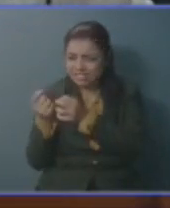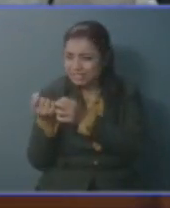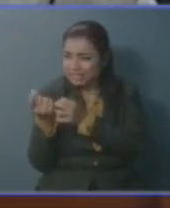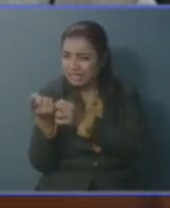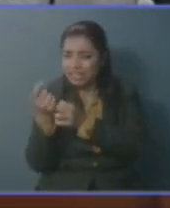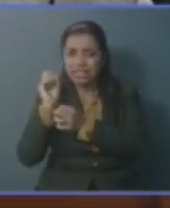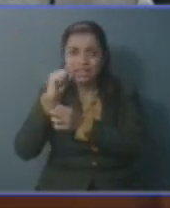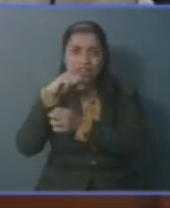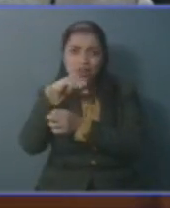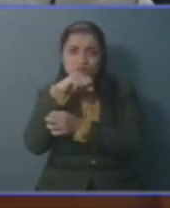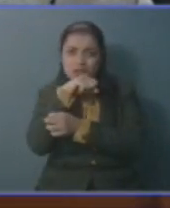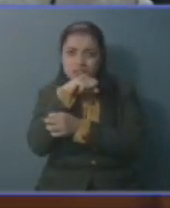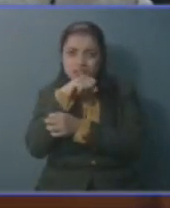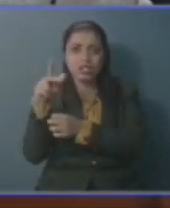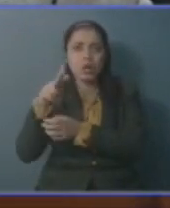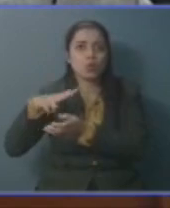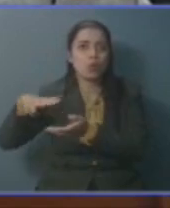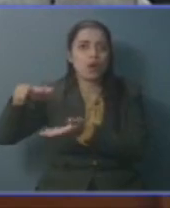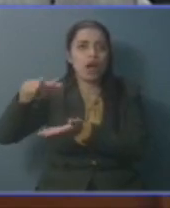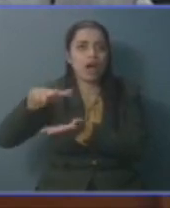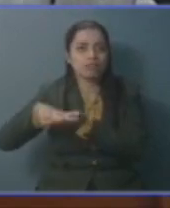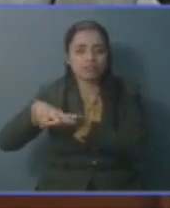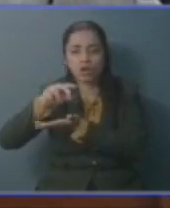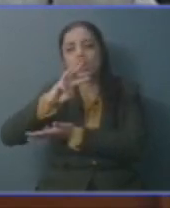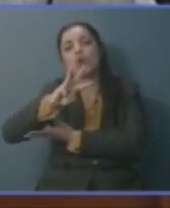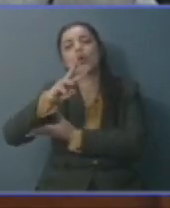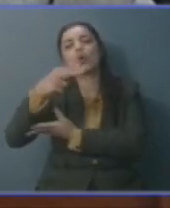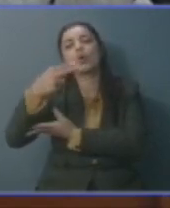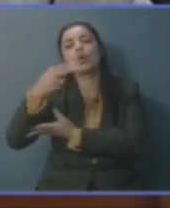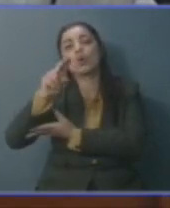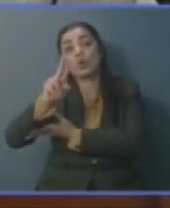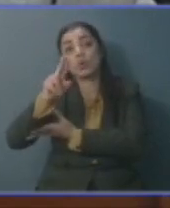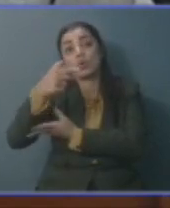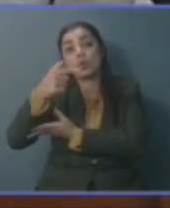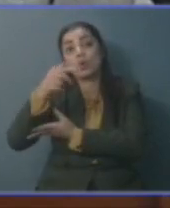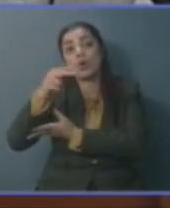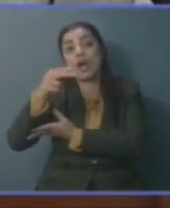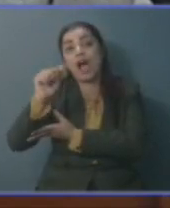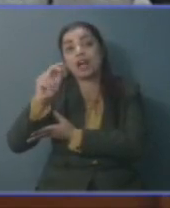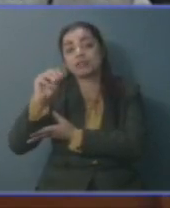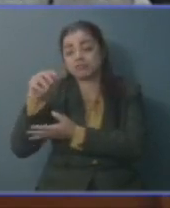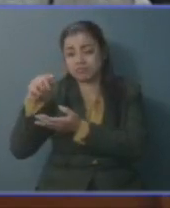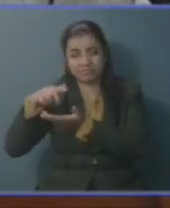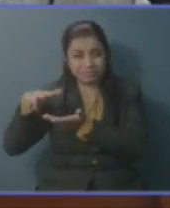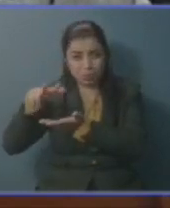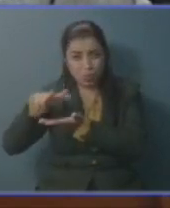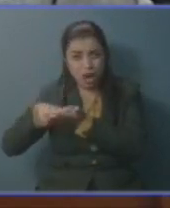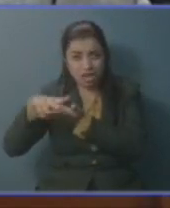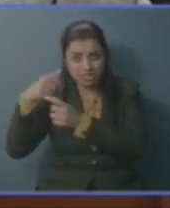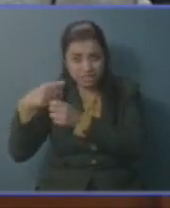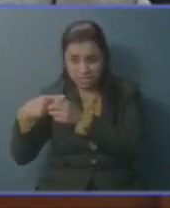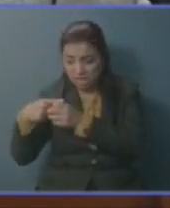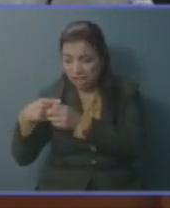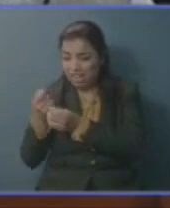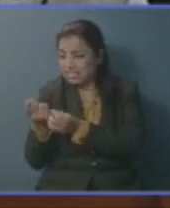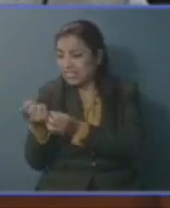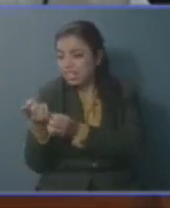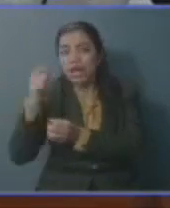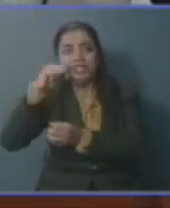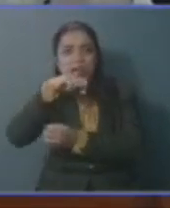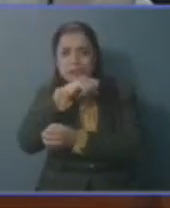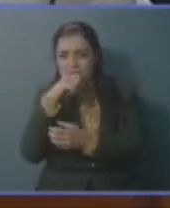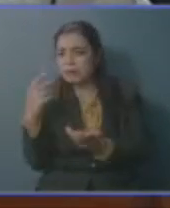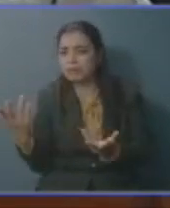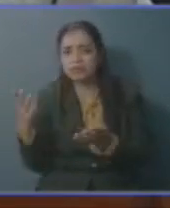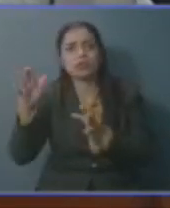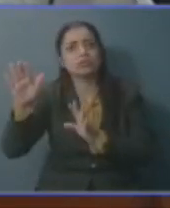a Wuhan, que fue donde comenzó todo esto, y sin embargo donde el número de personas fallecidas ha sido mínima. ¿Por qué?